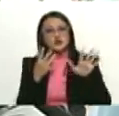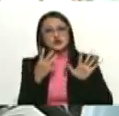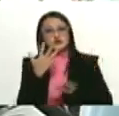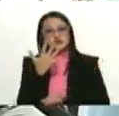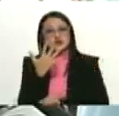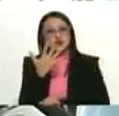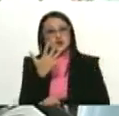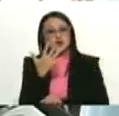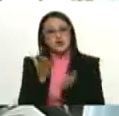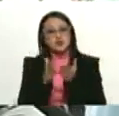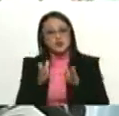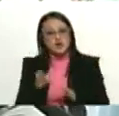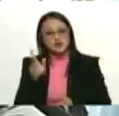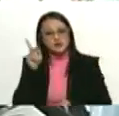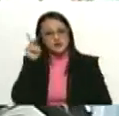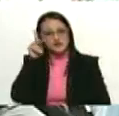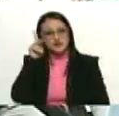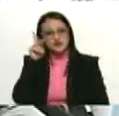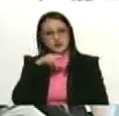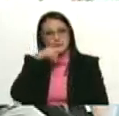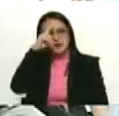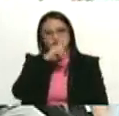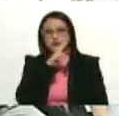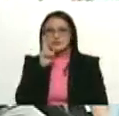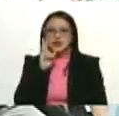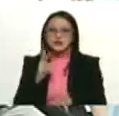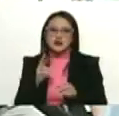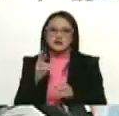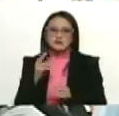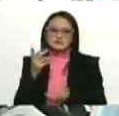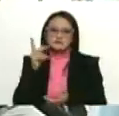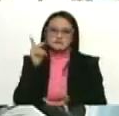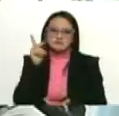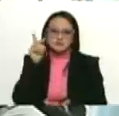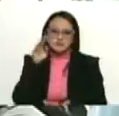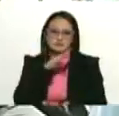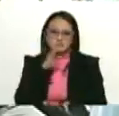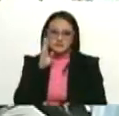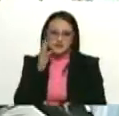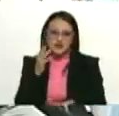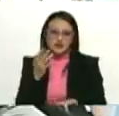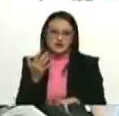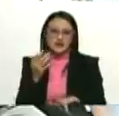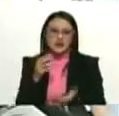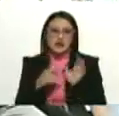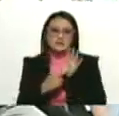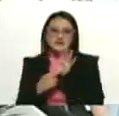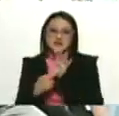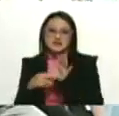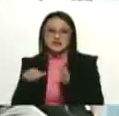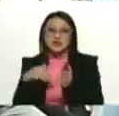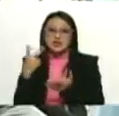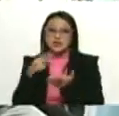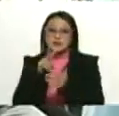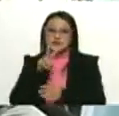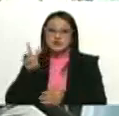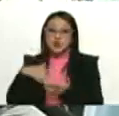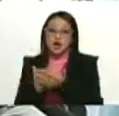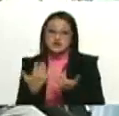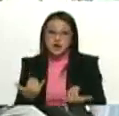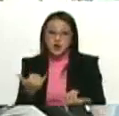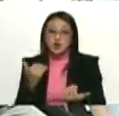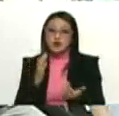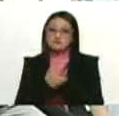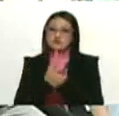45.985 estudiantes, docentes, padres, madres y representantes. Desde el inicio del año 2022 hasta la fecha, se han registrado en el